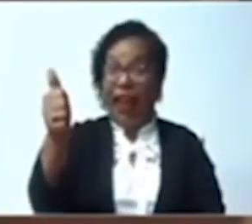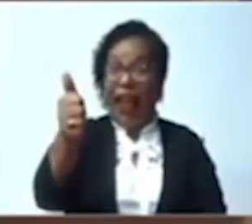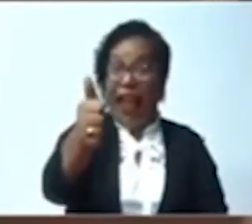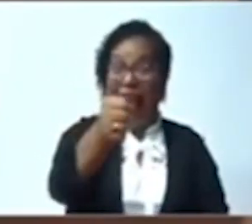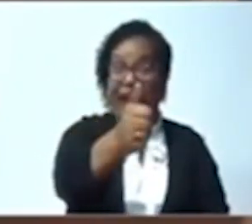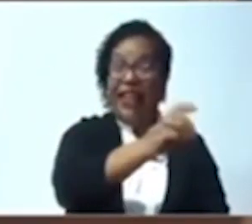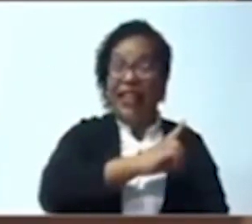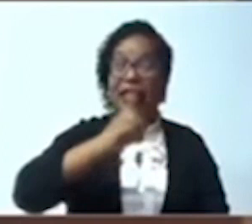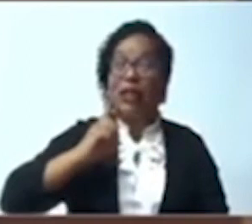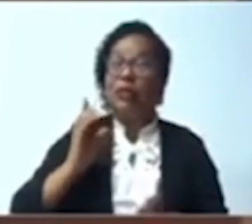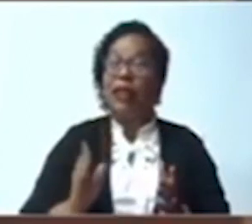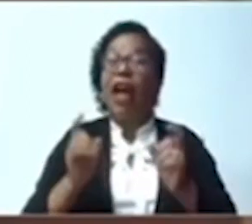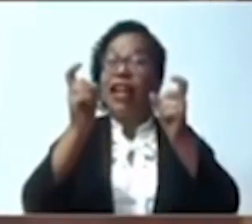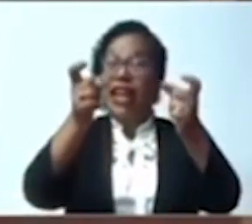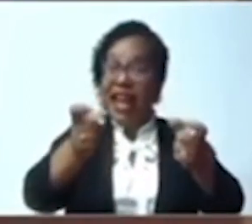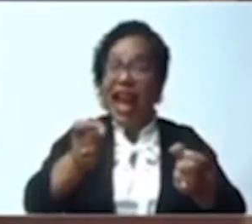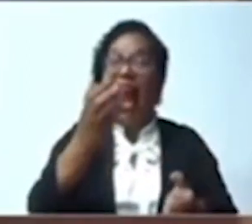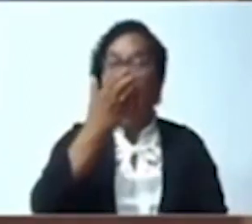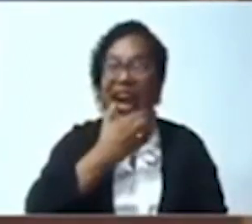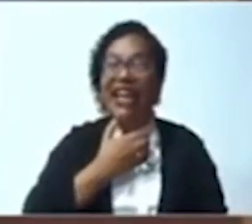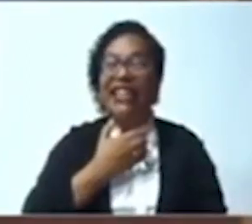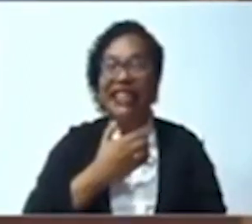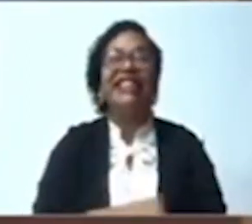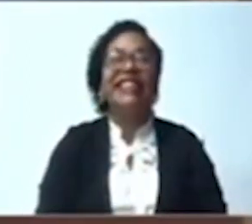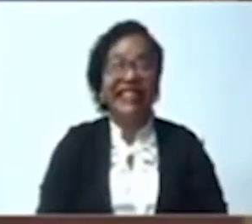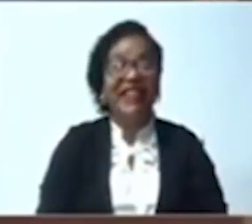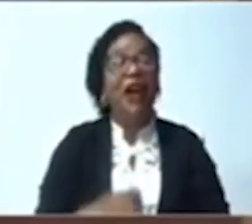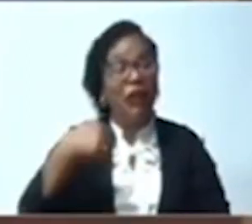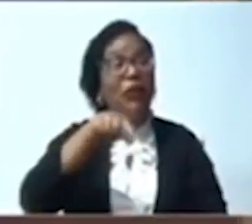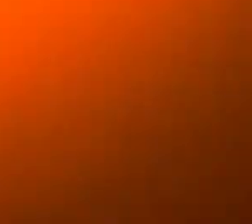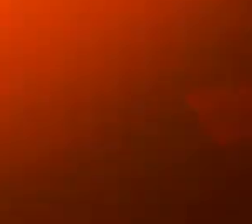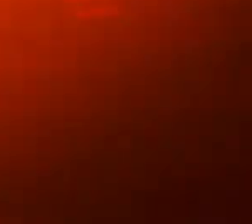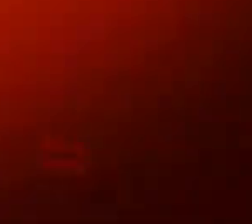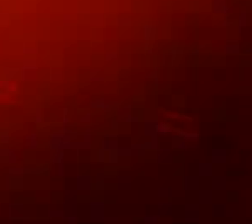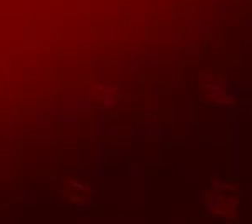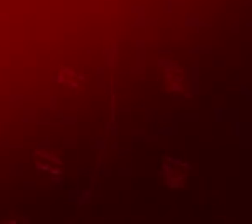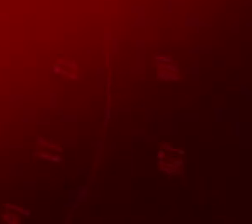Nosotros comemos mangos.